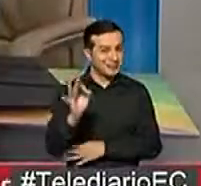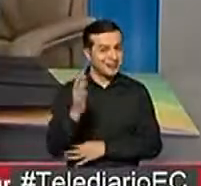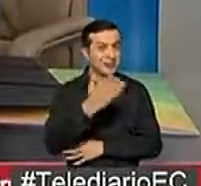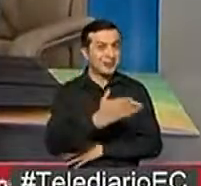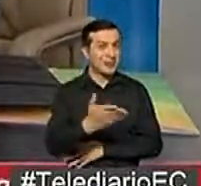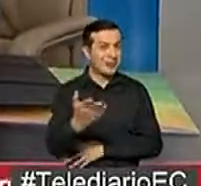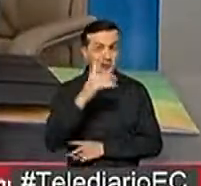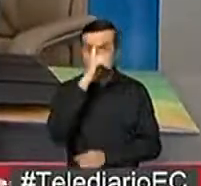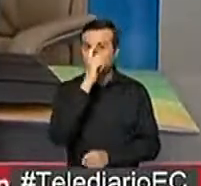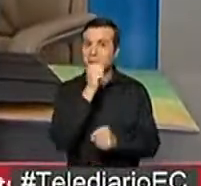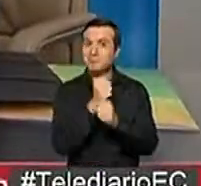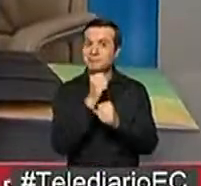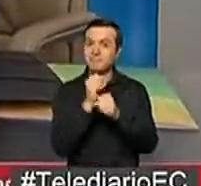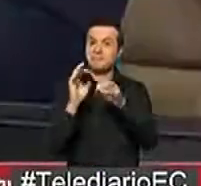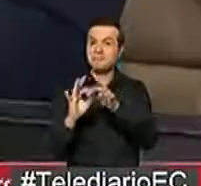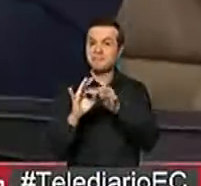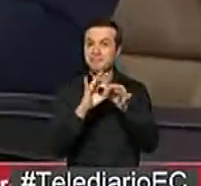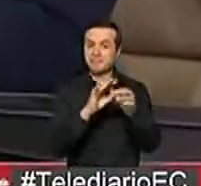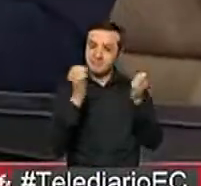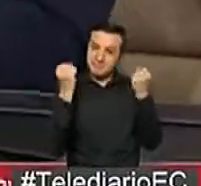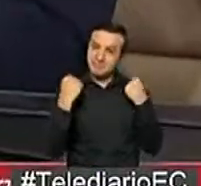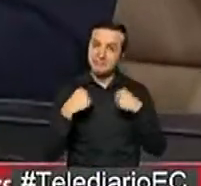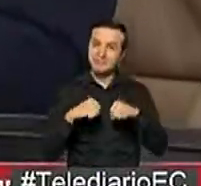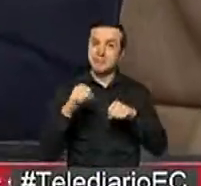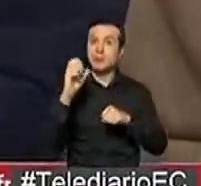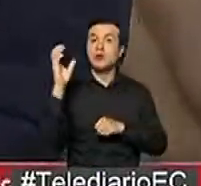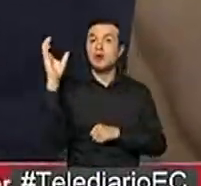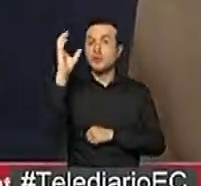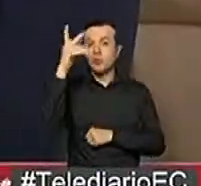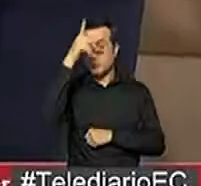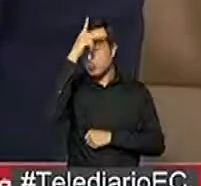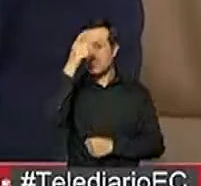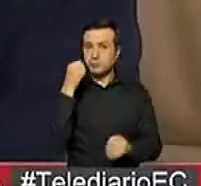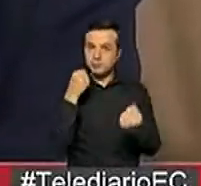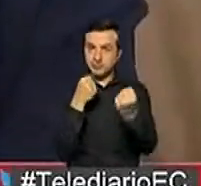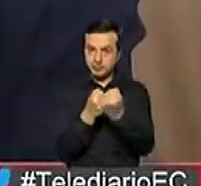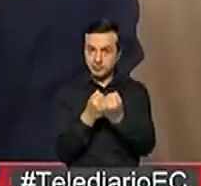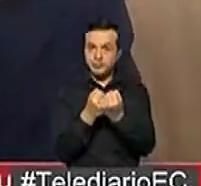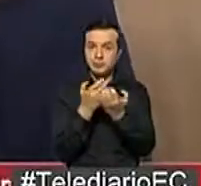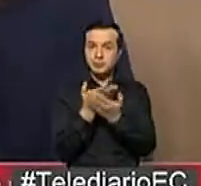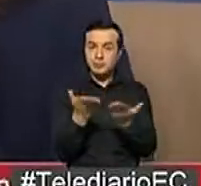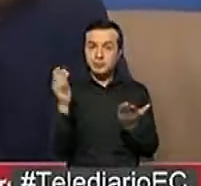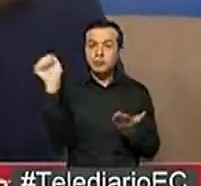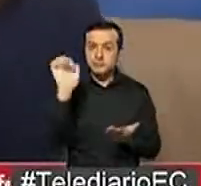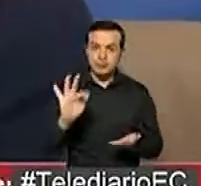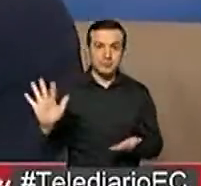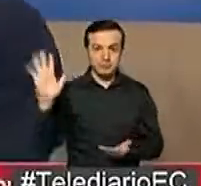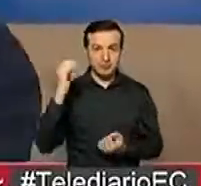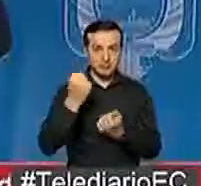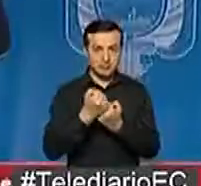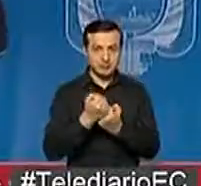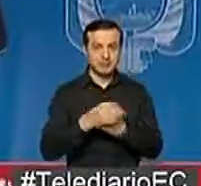labor en equipo además contará con el esfuerzo de Colombia y Perú en el mercado asiático.